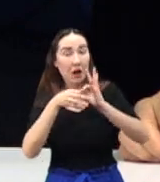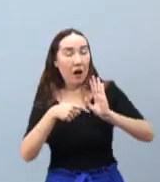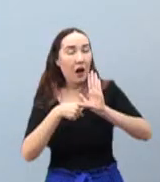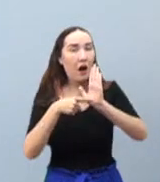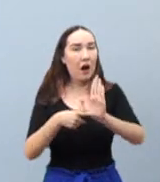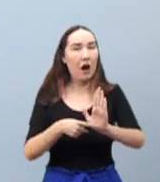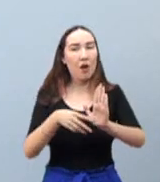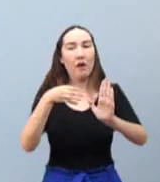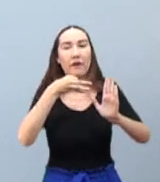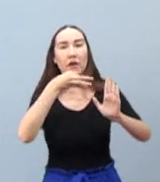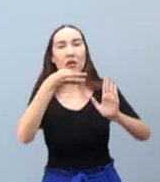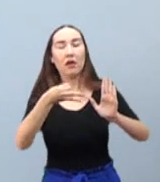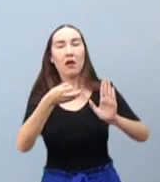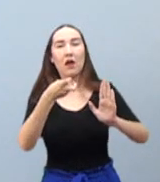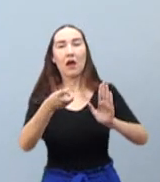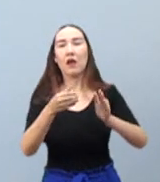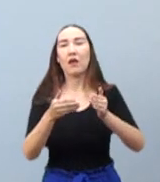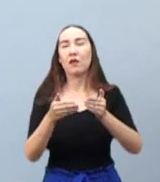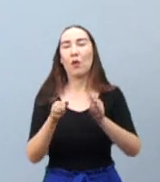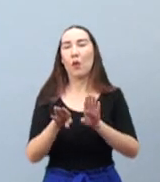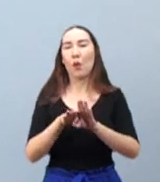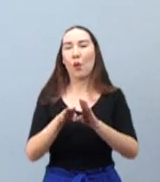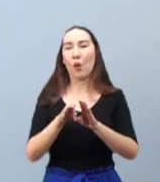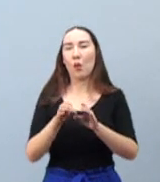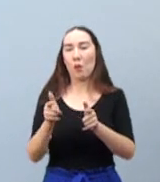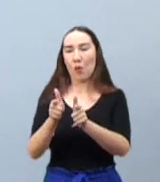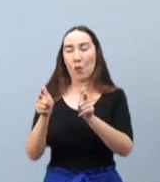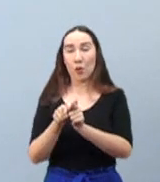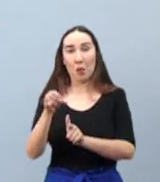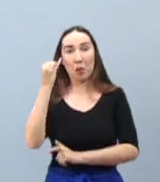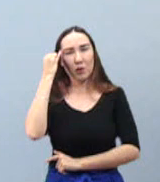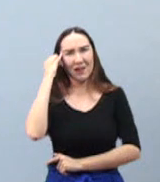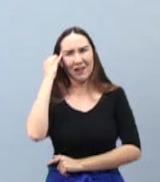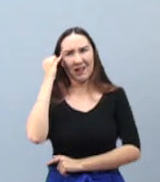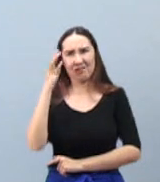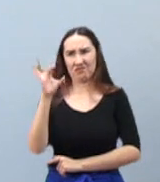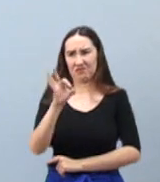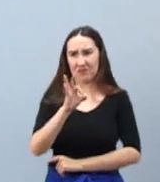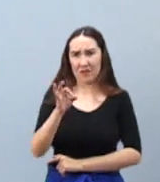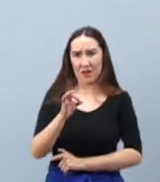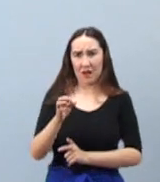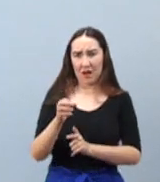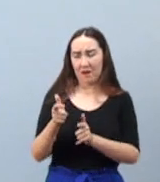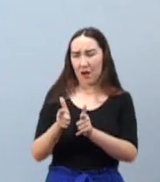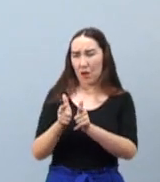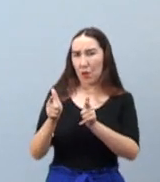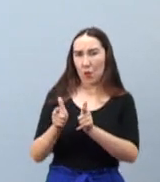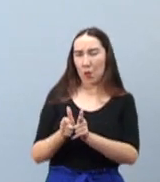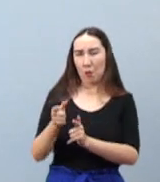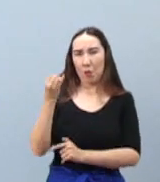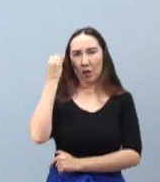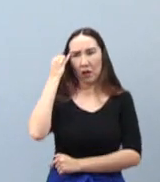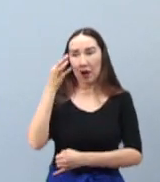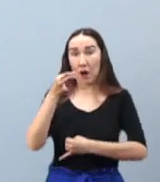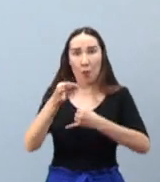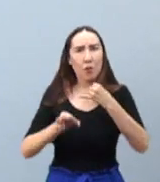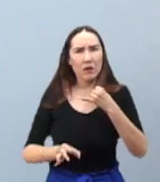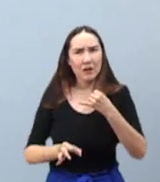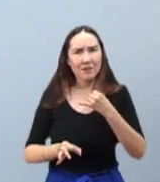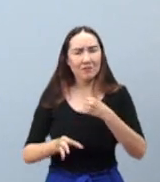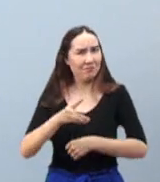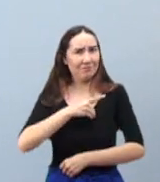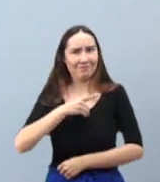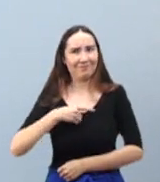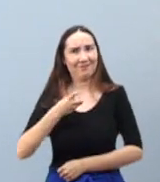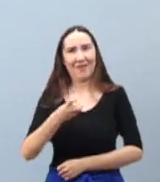con esta participación de los pueblos indígenas en todo momento, como si fuera la cereza del pastel. pero le batallaron muchísimo. Es